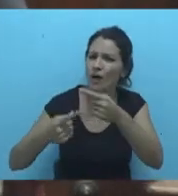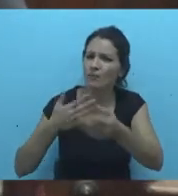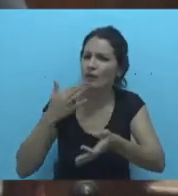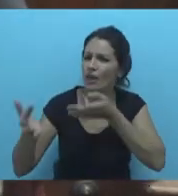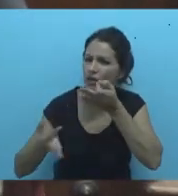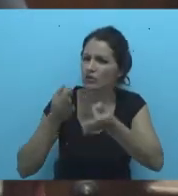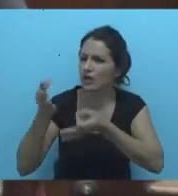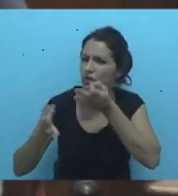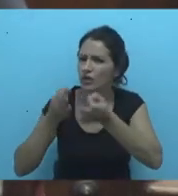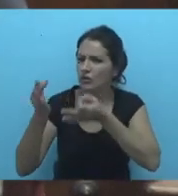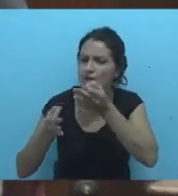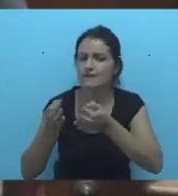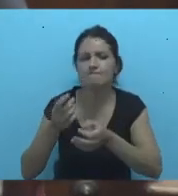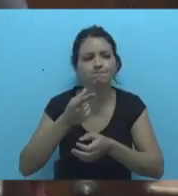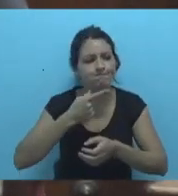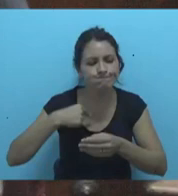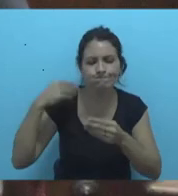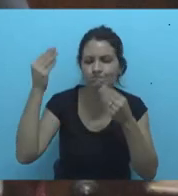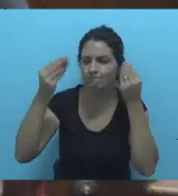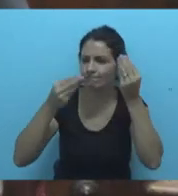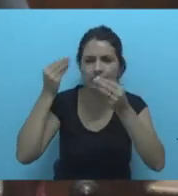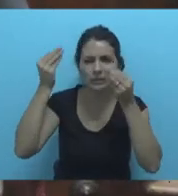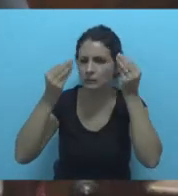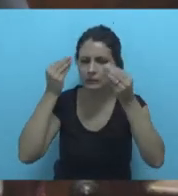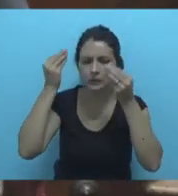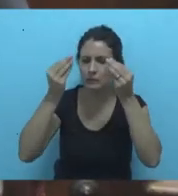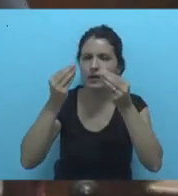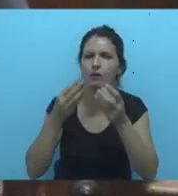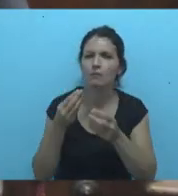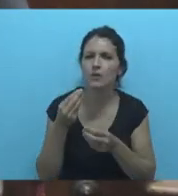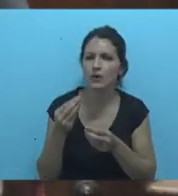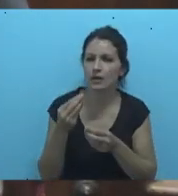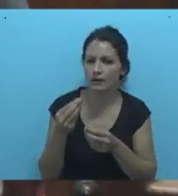el nivel de preocupación se iba acrecentando notablemente, sobre todo porque,